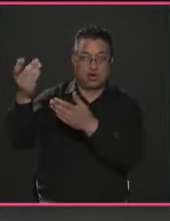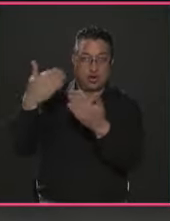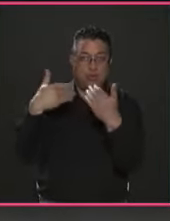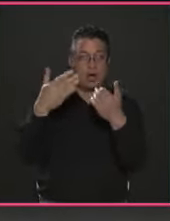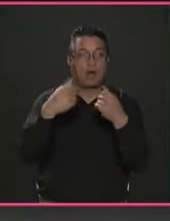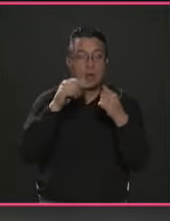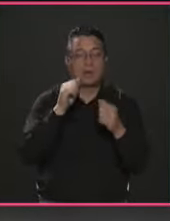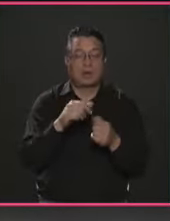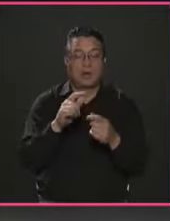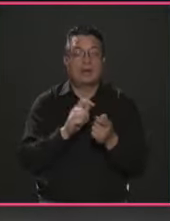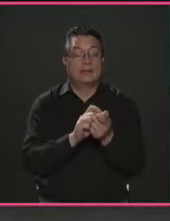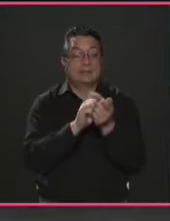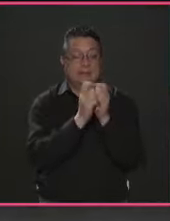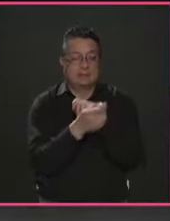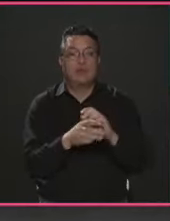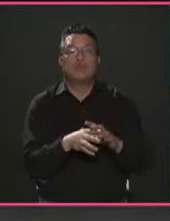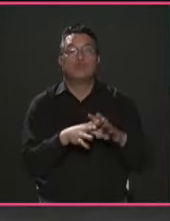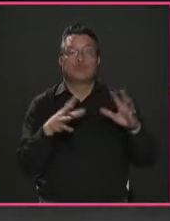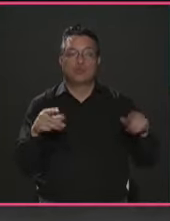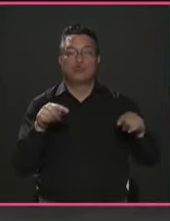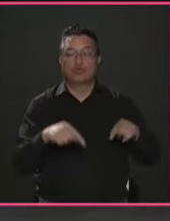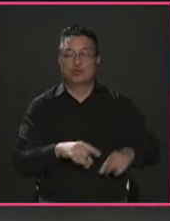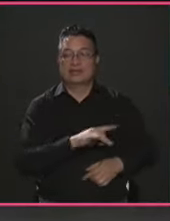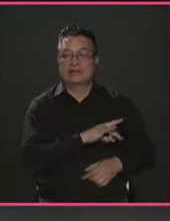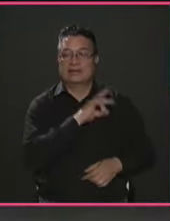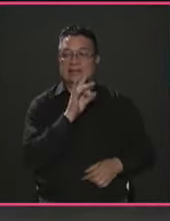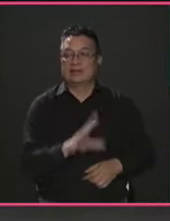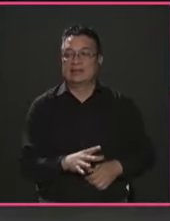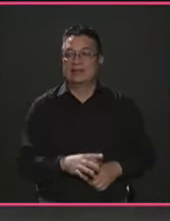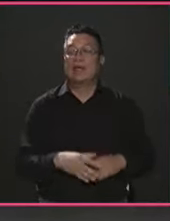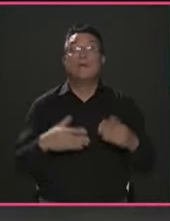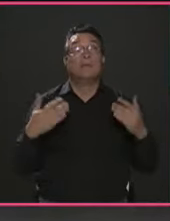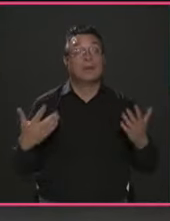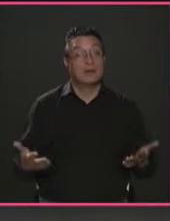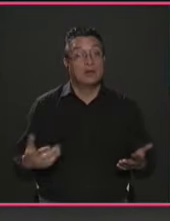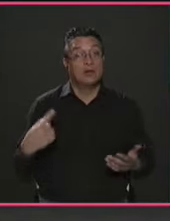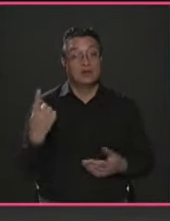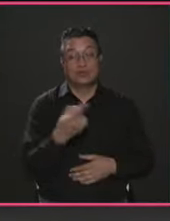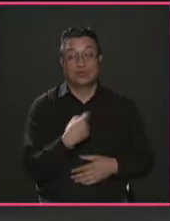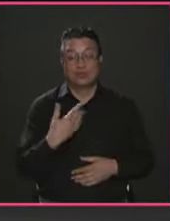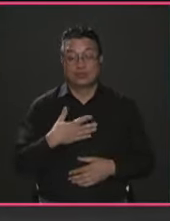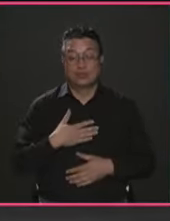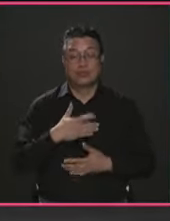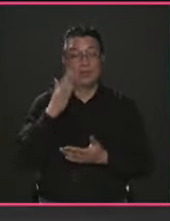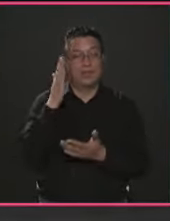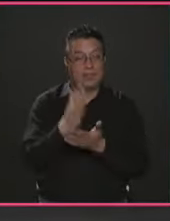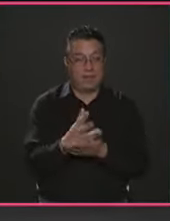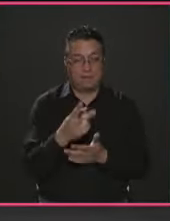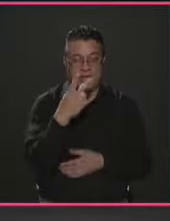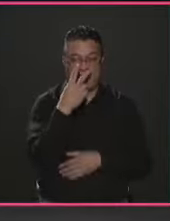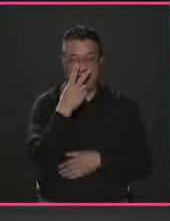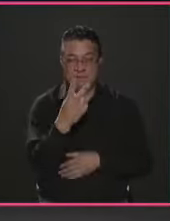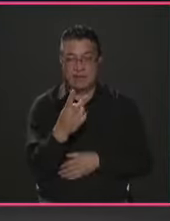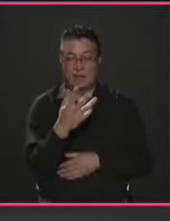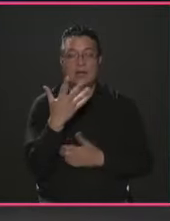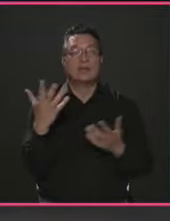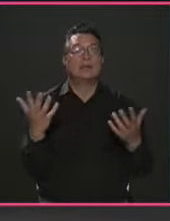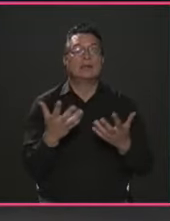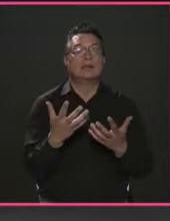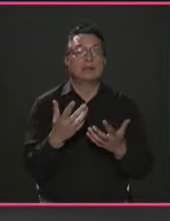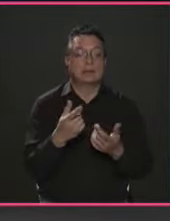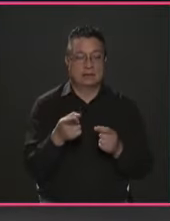genere mucho impacto en el territorio Pero uno tiene que ver que el disponer de esa